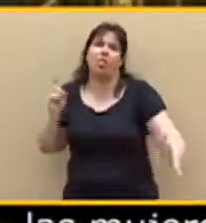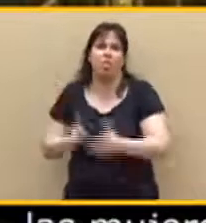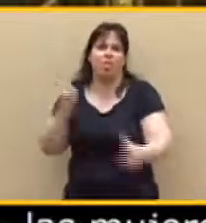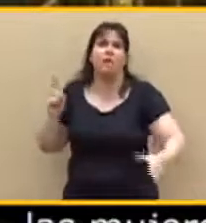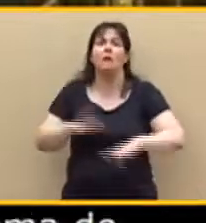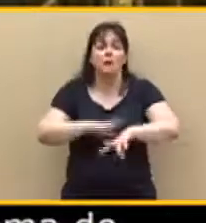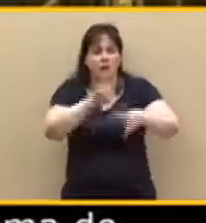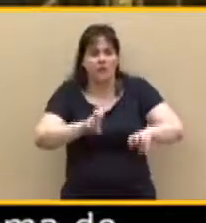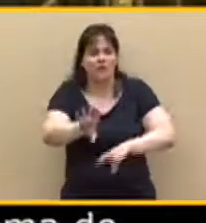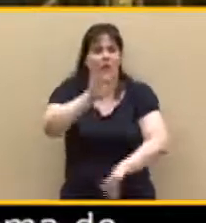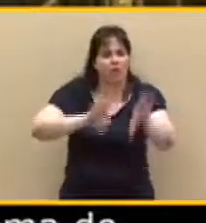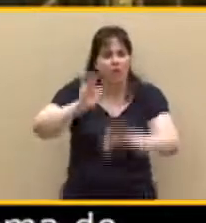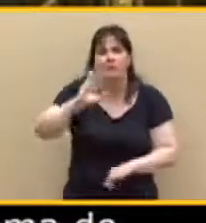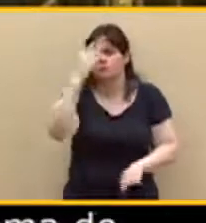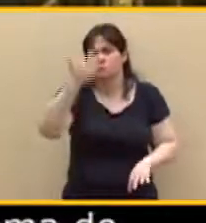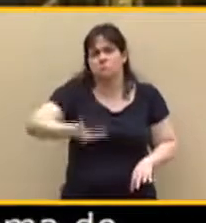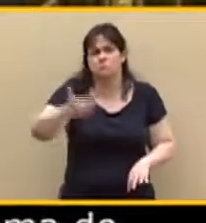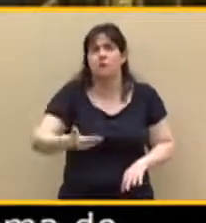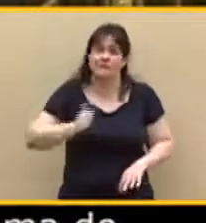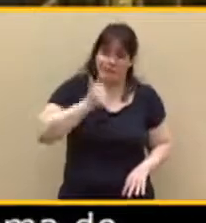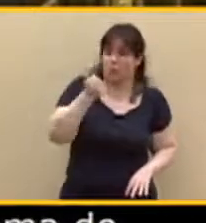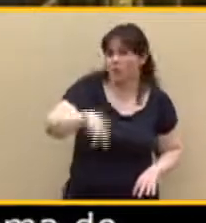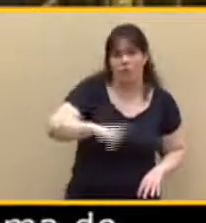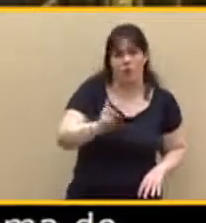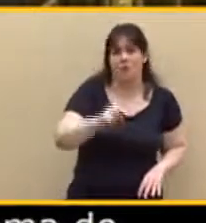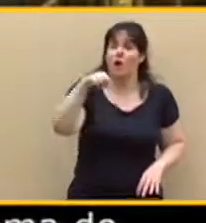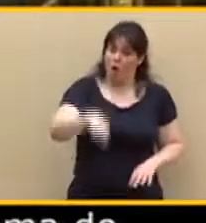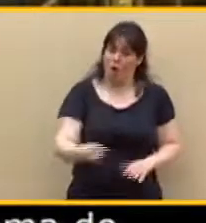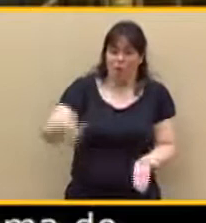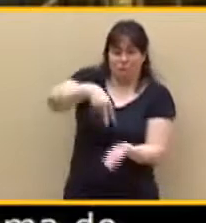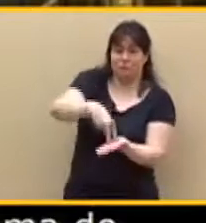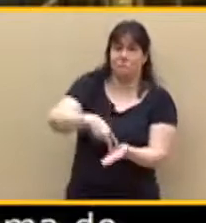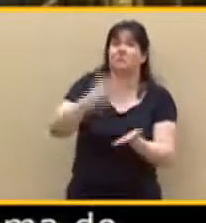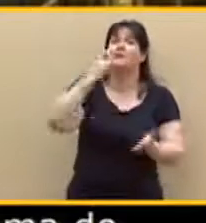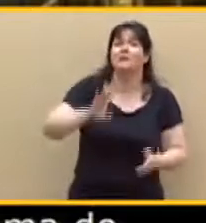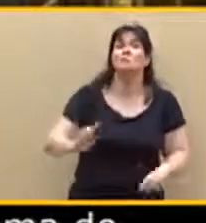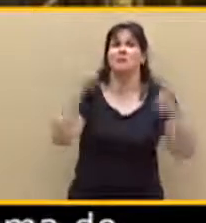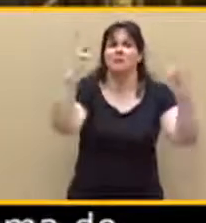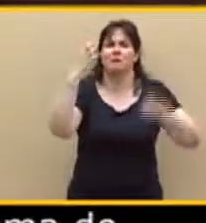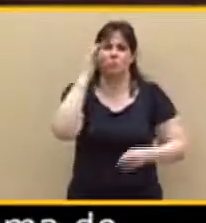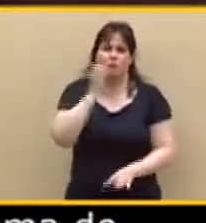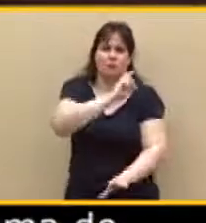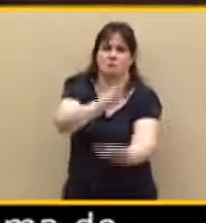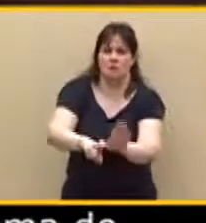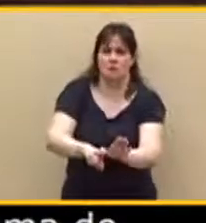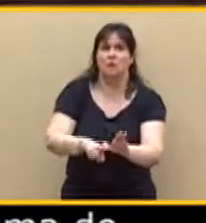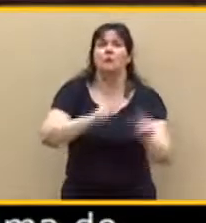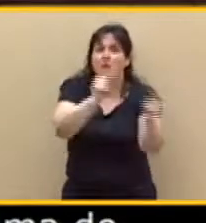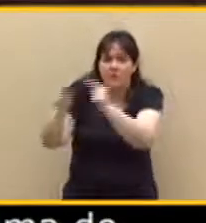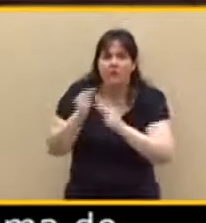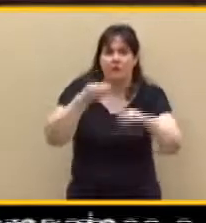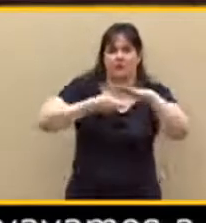importantes. No es casual que hoy vayamos a subir a la tribuna las primeras mujeres que hemos participado en un debate de moción de